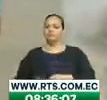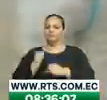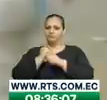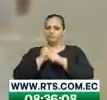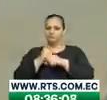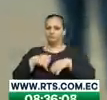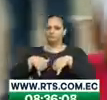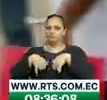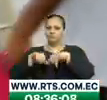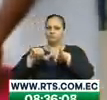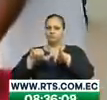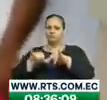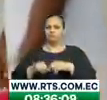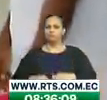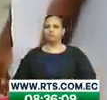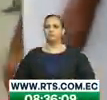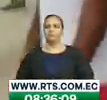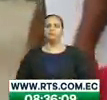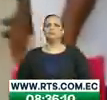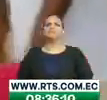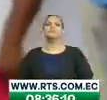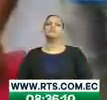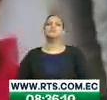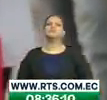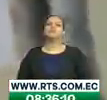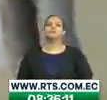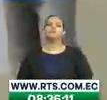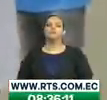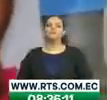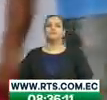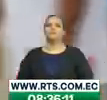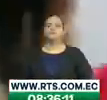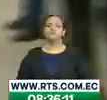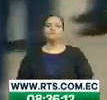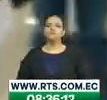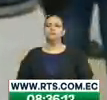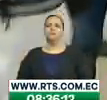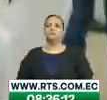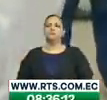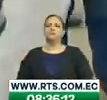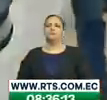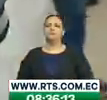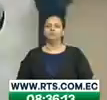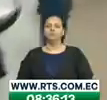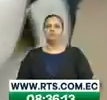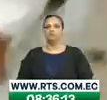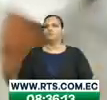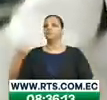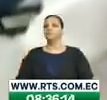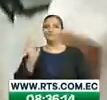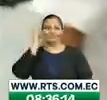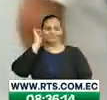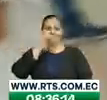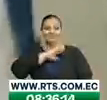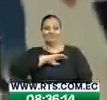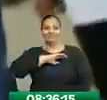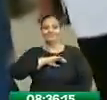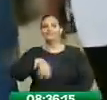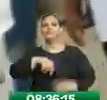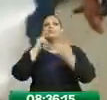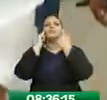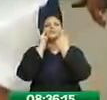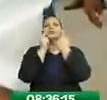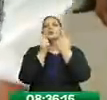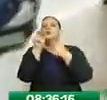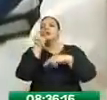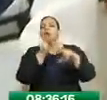subteniente Marbella Muñoz de la Policía Nacional, agente quien está también colaborando con los agentes de la ATM,